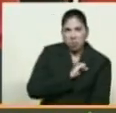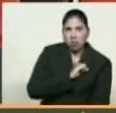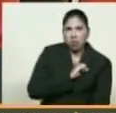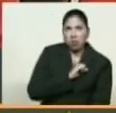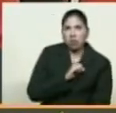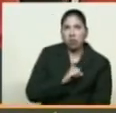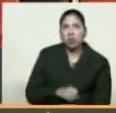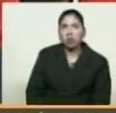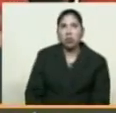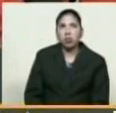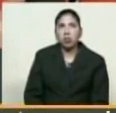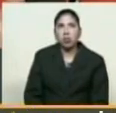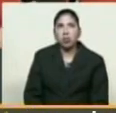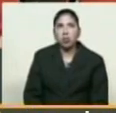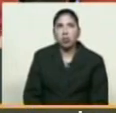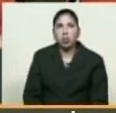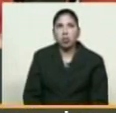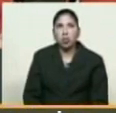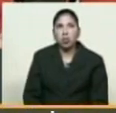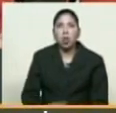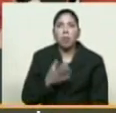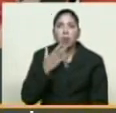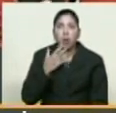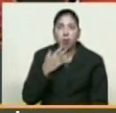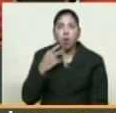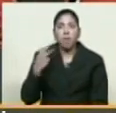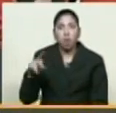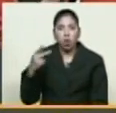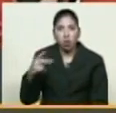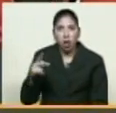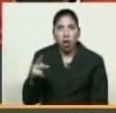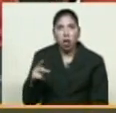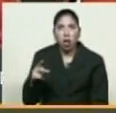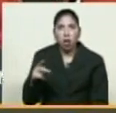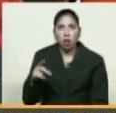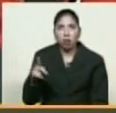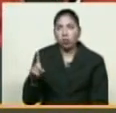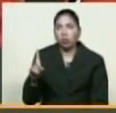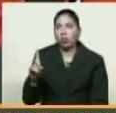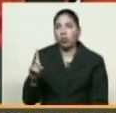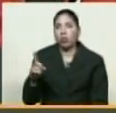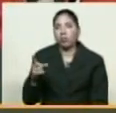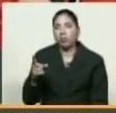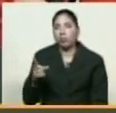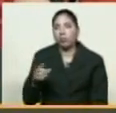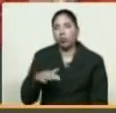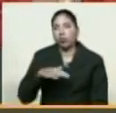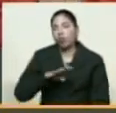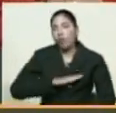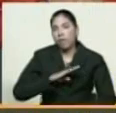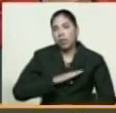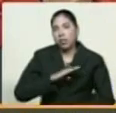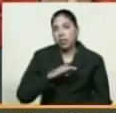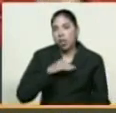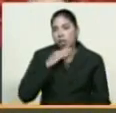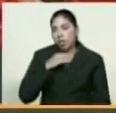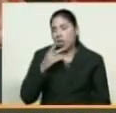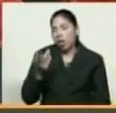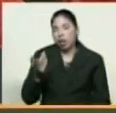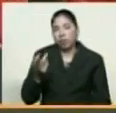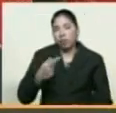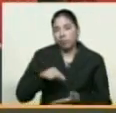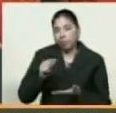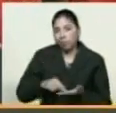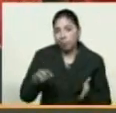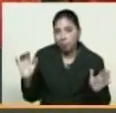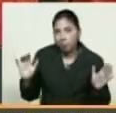el 0,5% de la firma. Por ejemplo, la Voluntad Popular fue miedo, sabía que no la iban a recoger. Entonces, asumen la posición